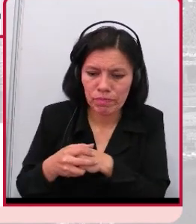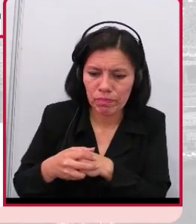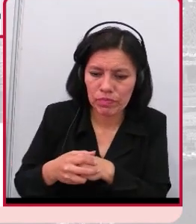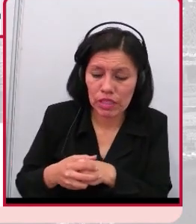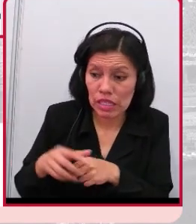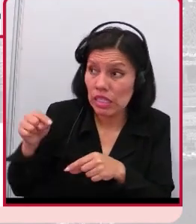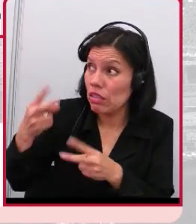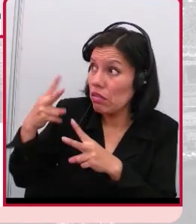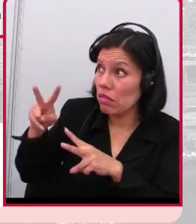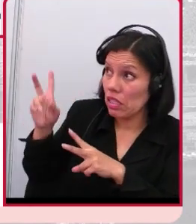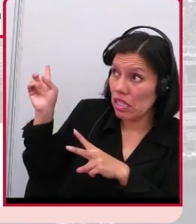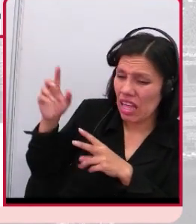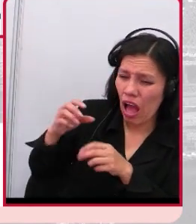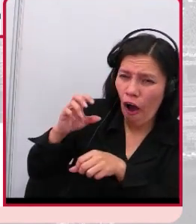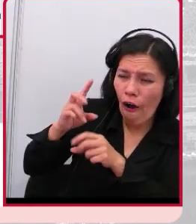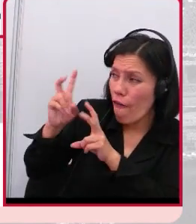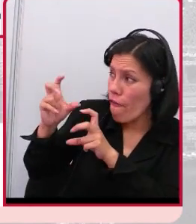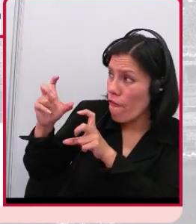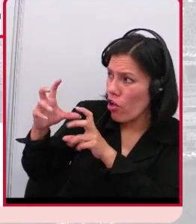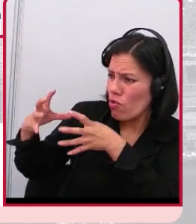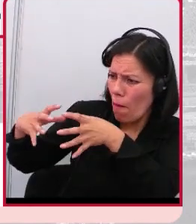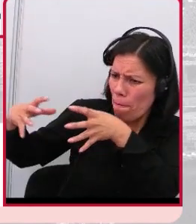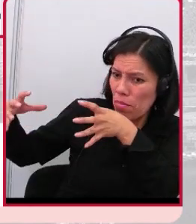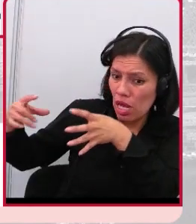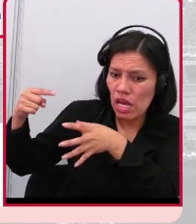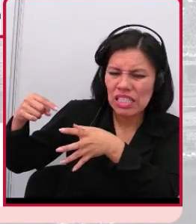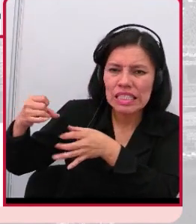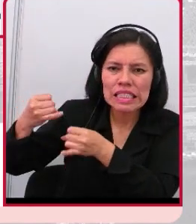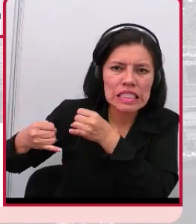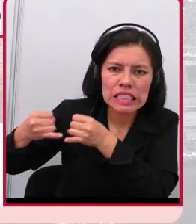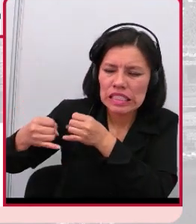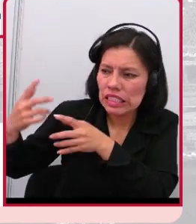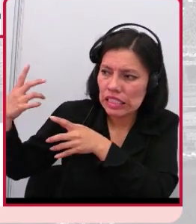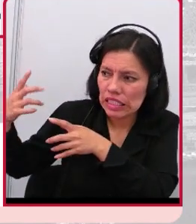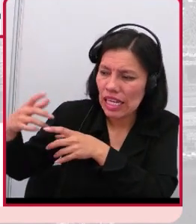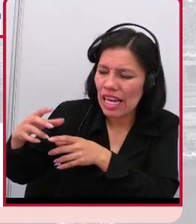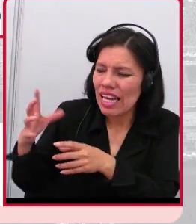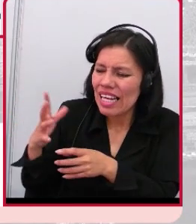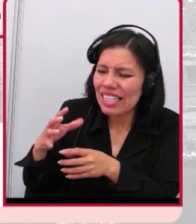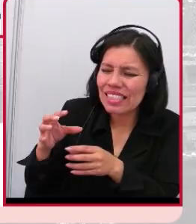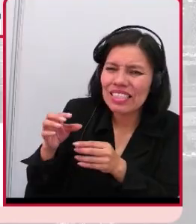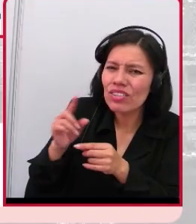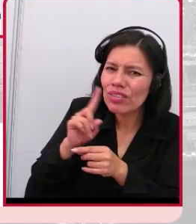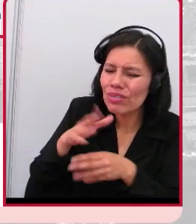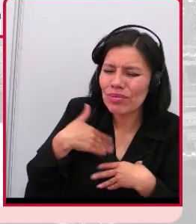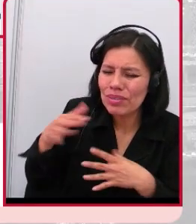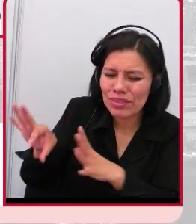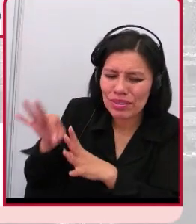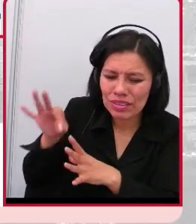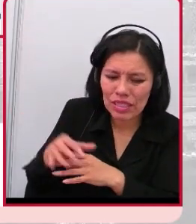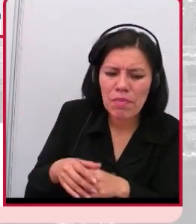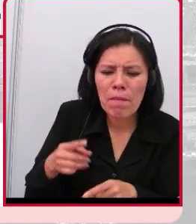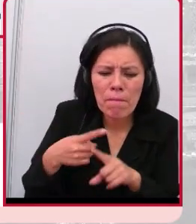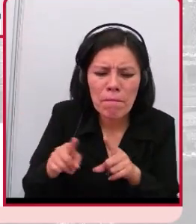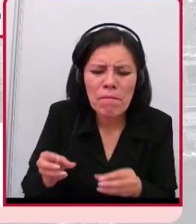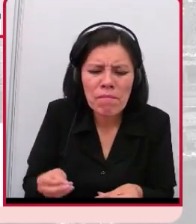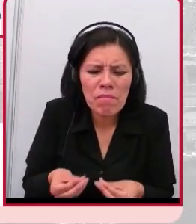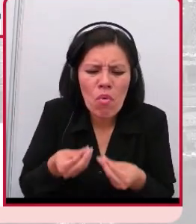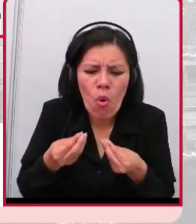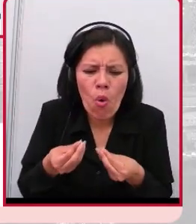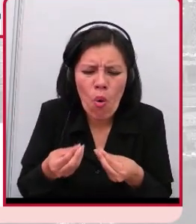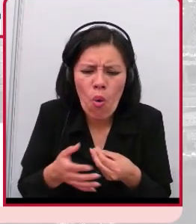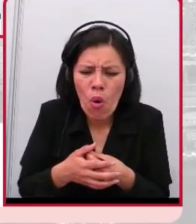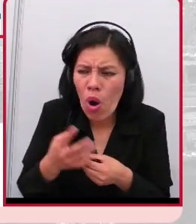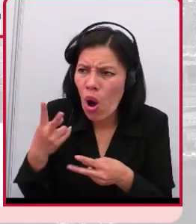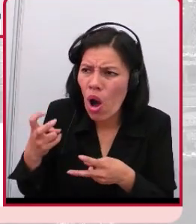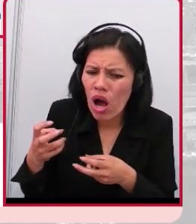más voluminosa, es justamente el overflow o el fino inselectivo. Pero ¿cómo incrementa la recuperación